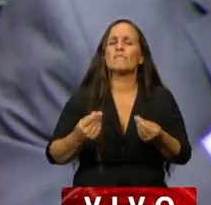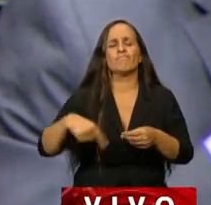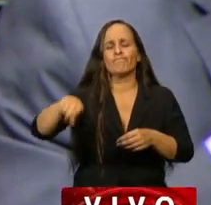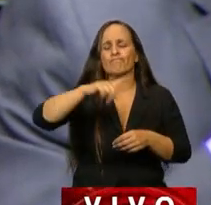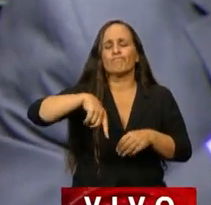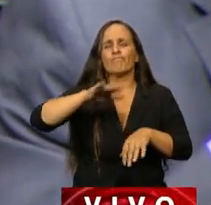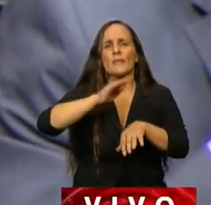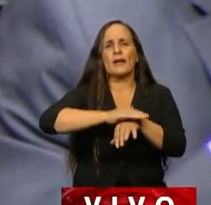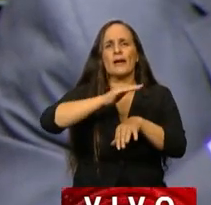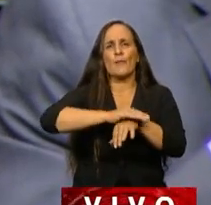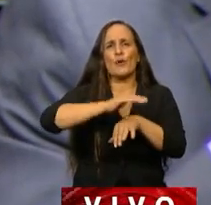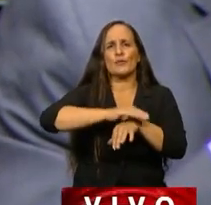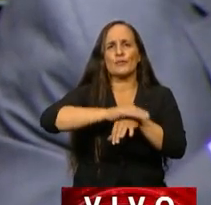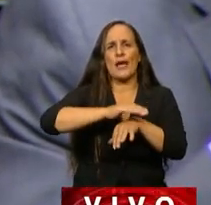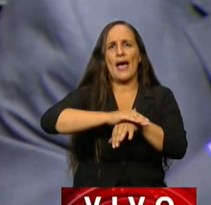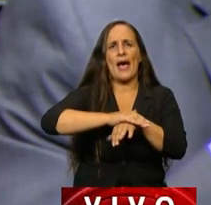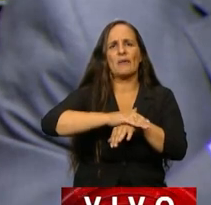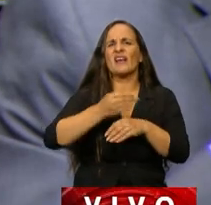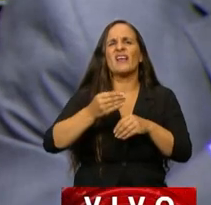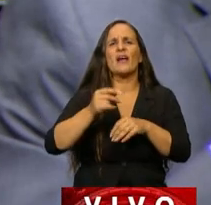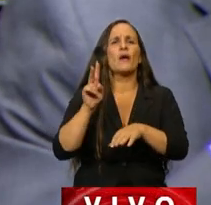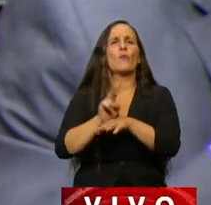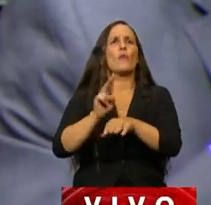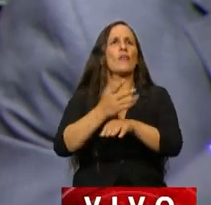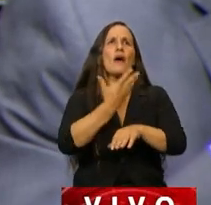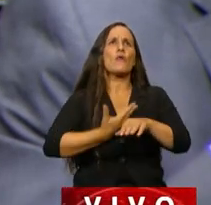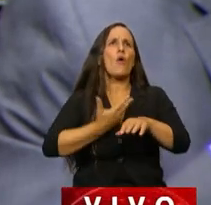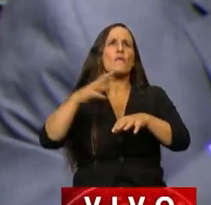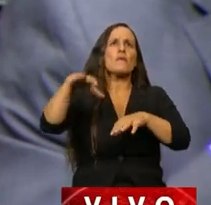responsabilidad y el cuidado de nuestra institucionalidad.